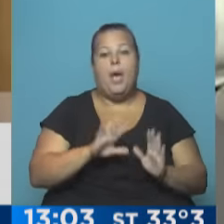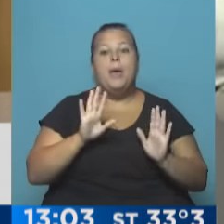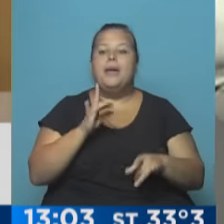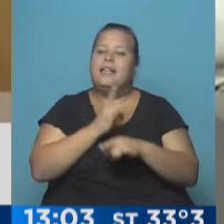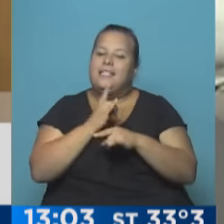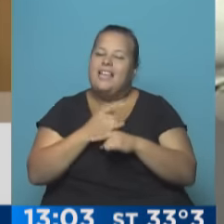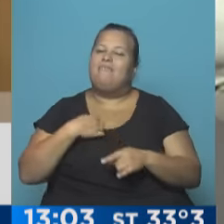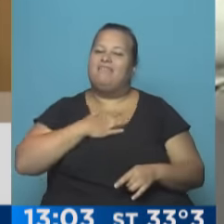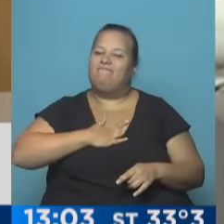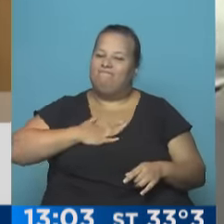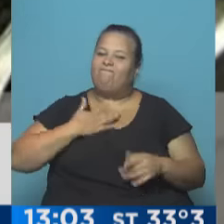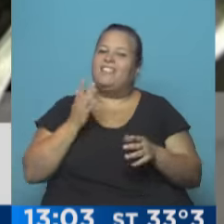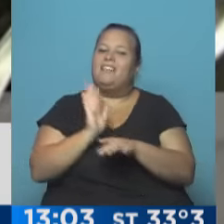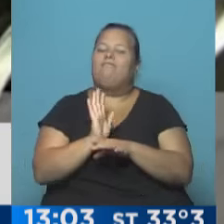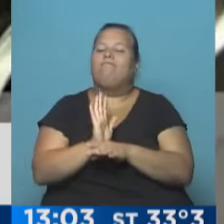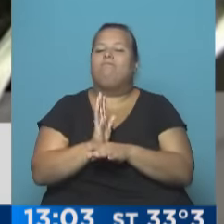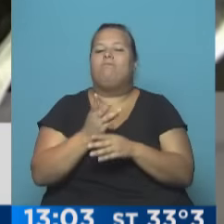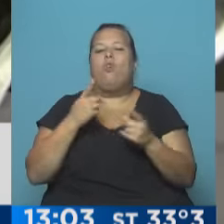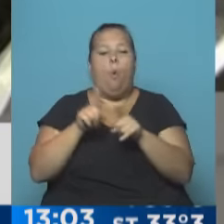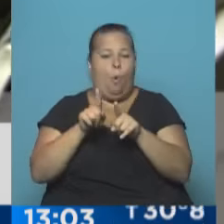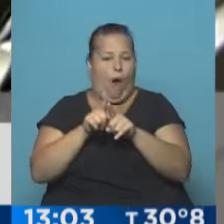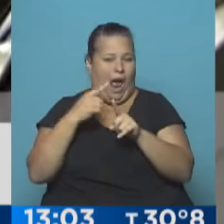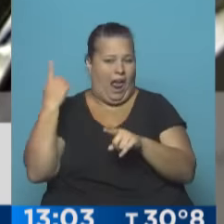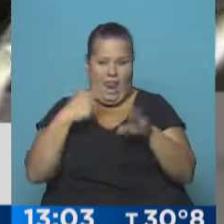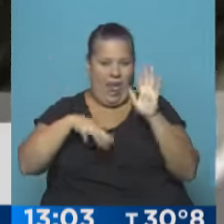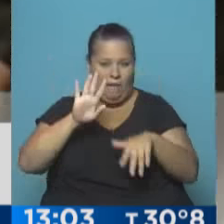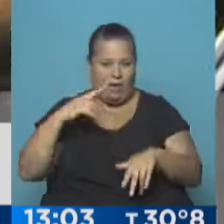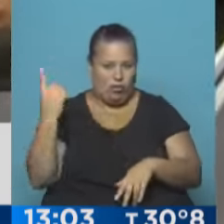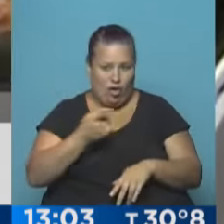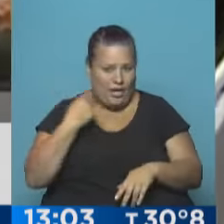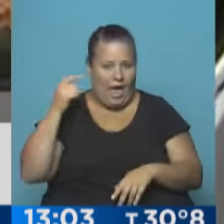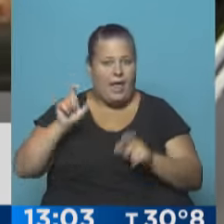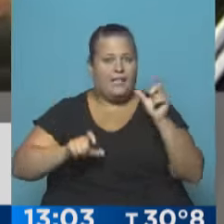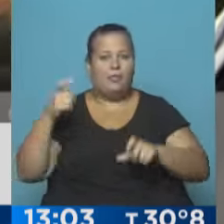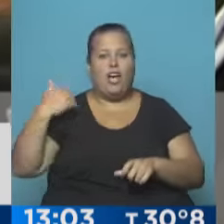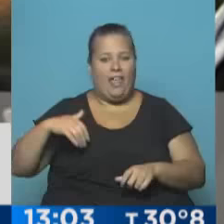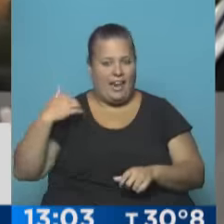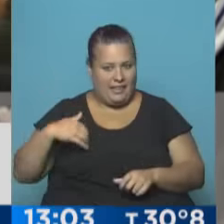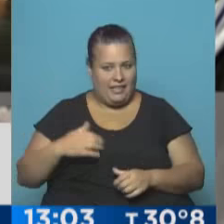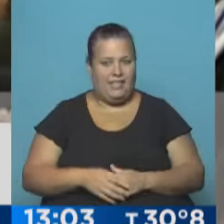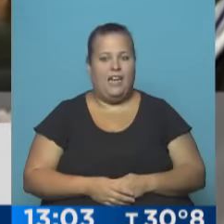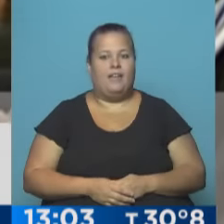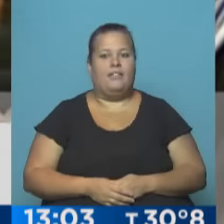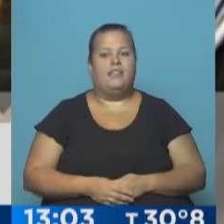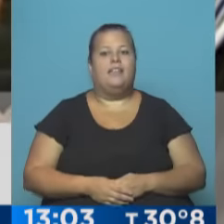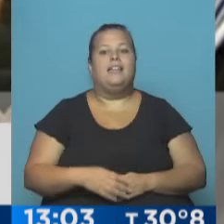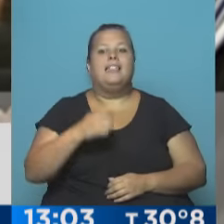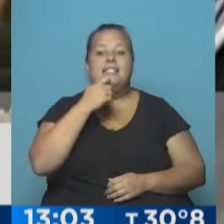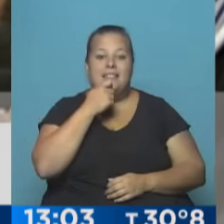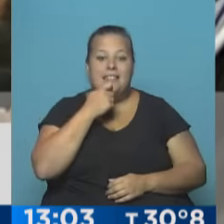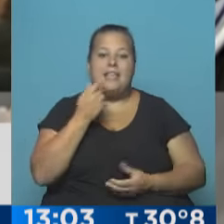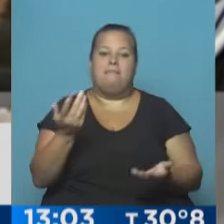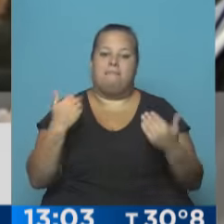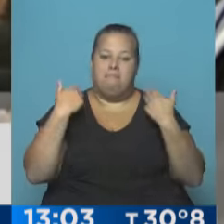siempre sentimos como siente la mayoría de los argentinos que si se suman